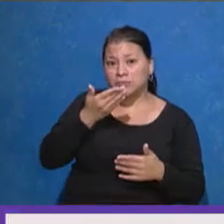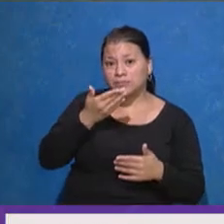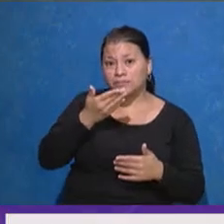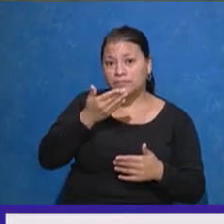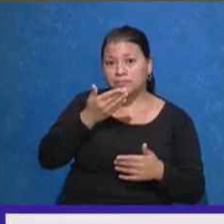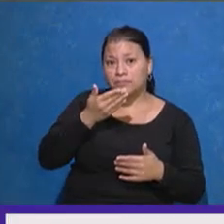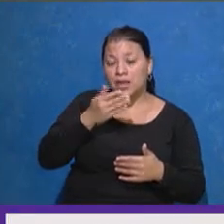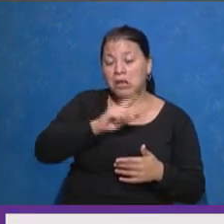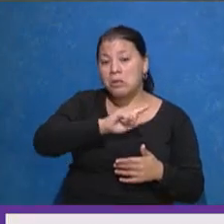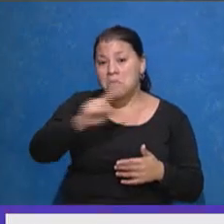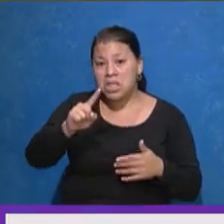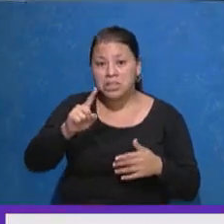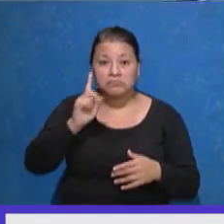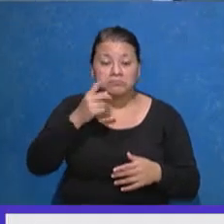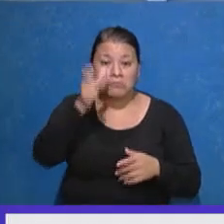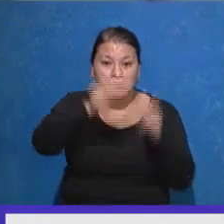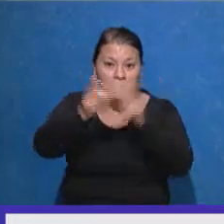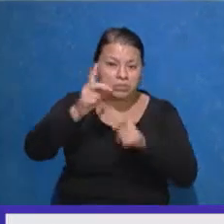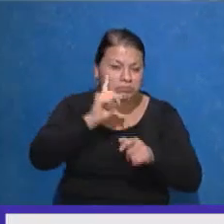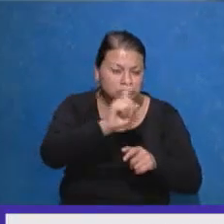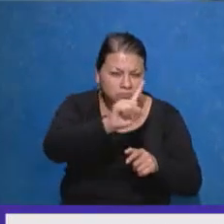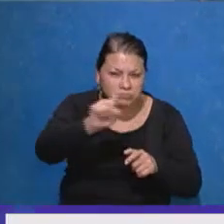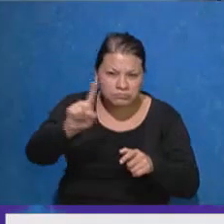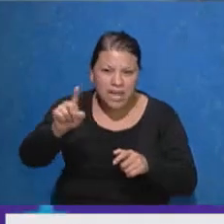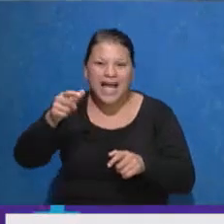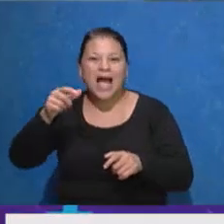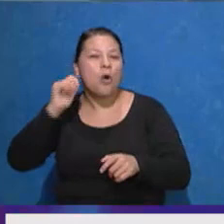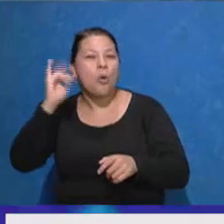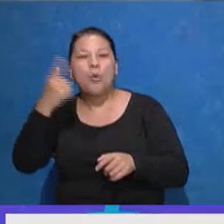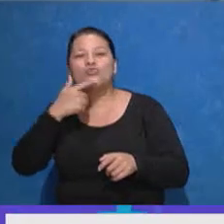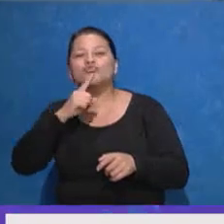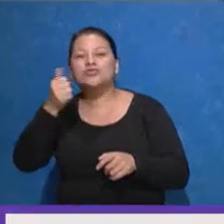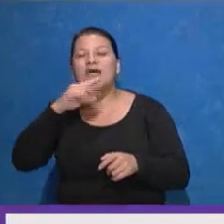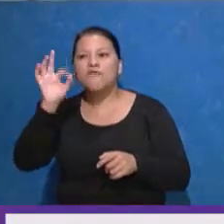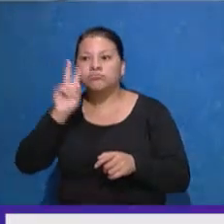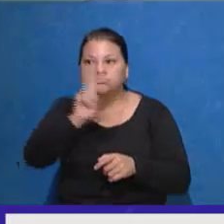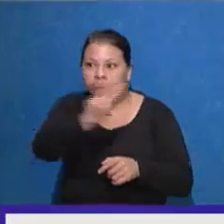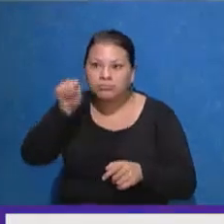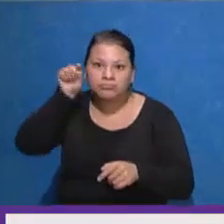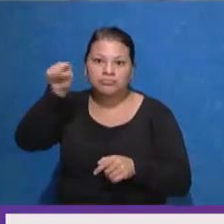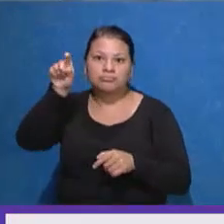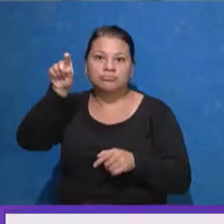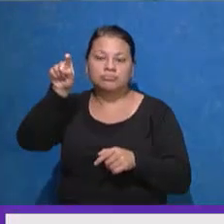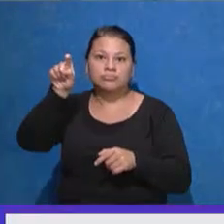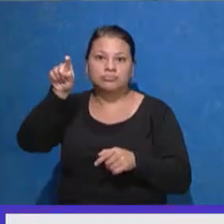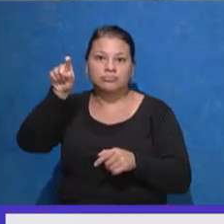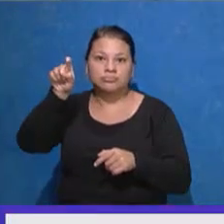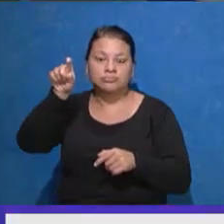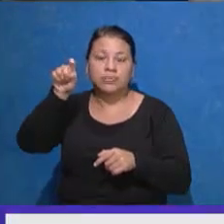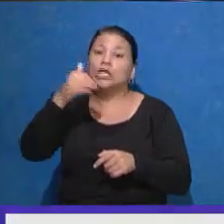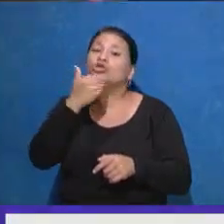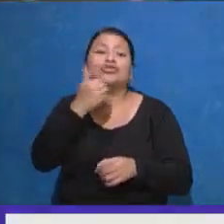a la rueda de reconocimiento, reconoce a Seré. ¿Por qué todos estos hechos? No me lo pregunten a